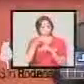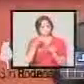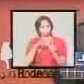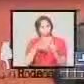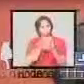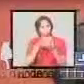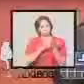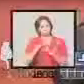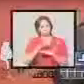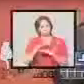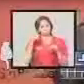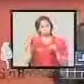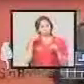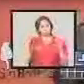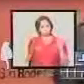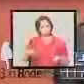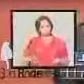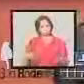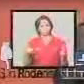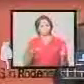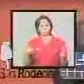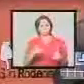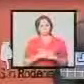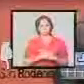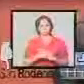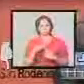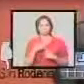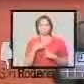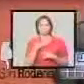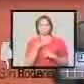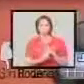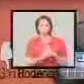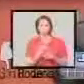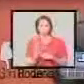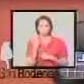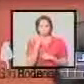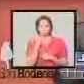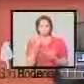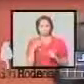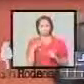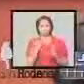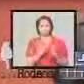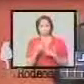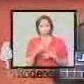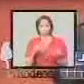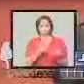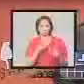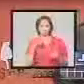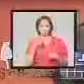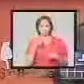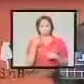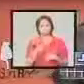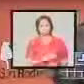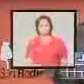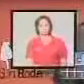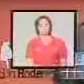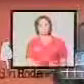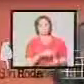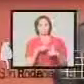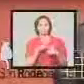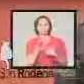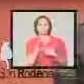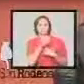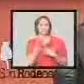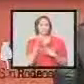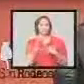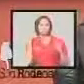establece que hasta que las personas tengan edad de pensionarse pueden hacer retiro de estos fondos, ¿verdad? Que son realmente para